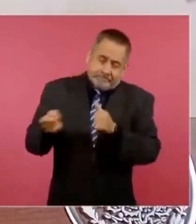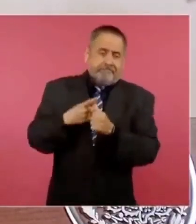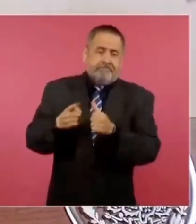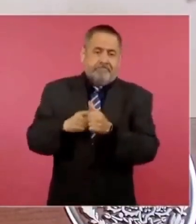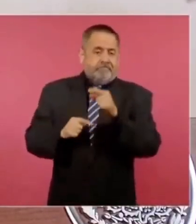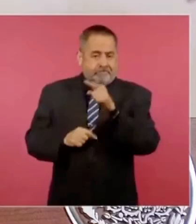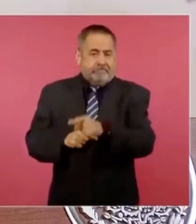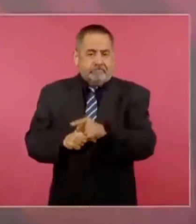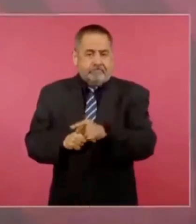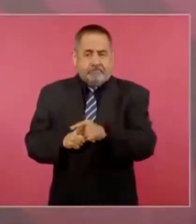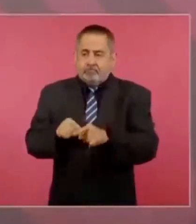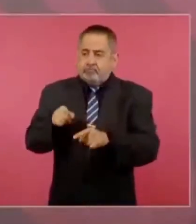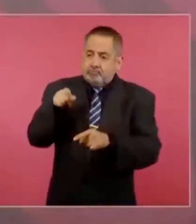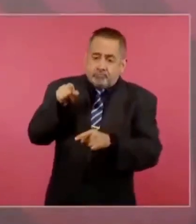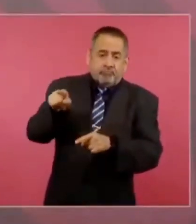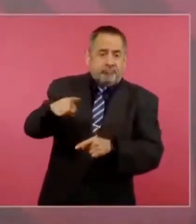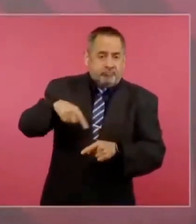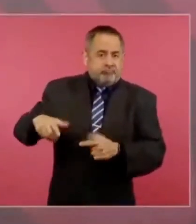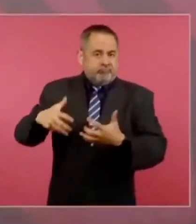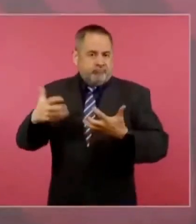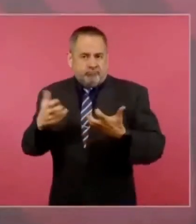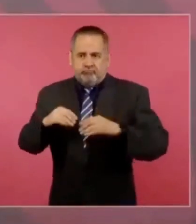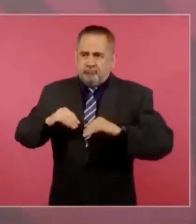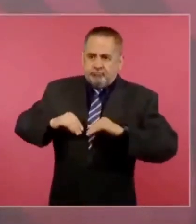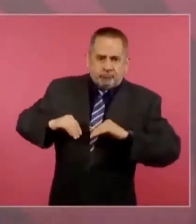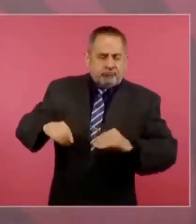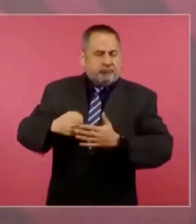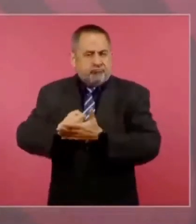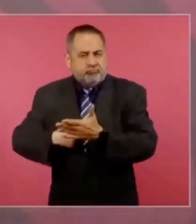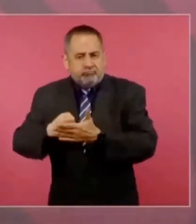que el pueblo es el motor del cambio.